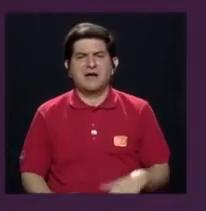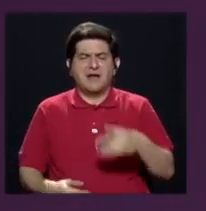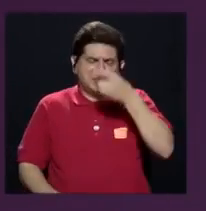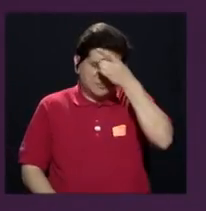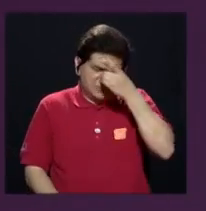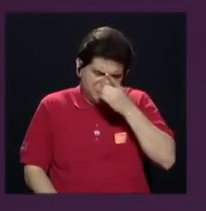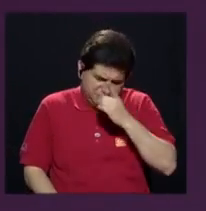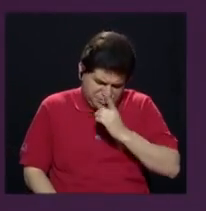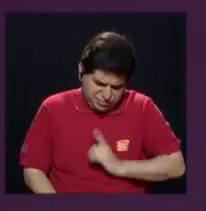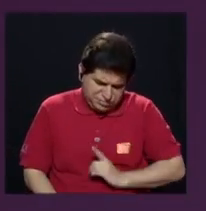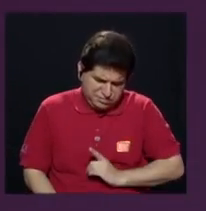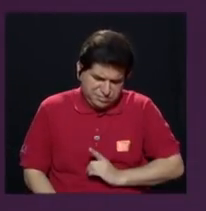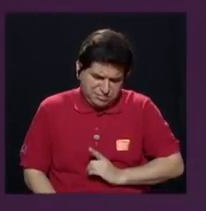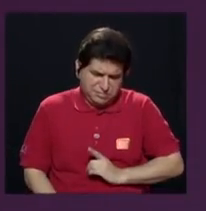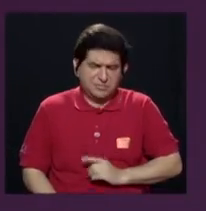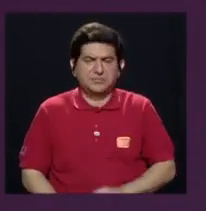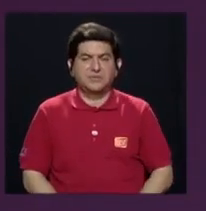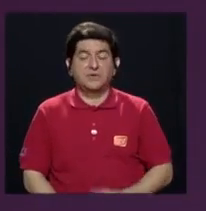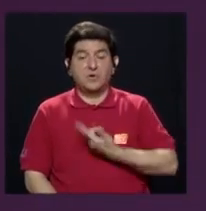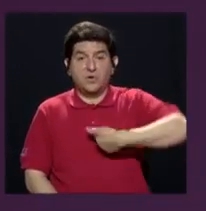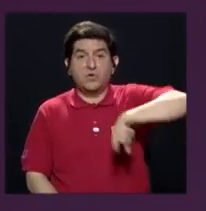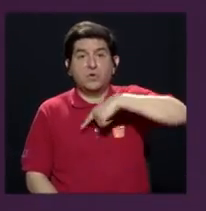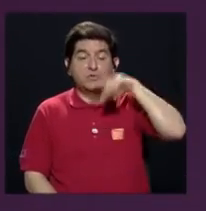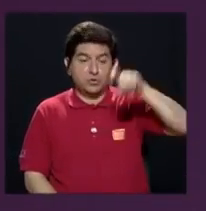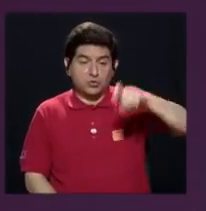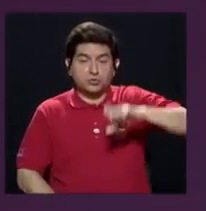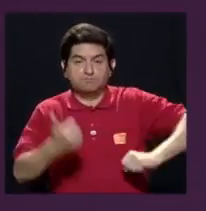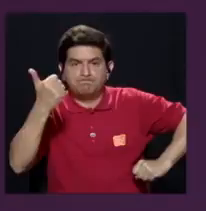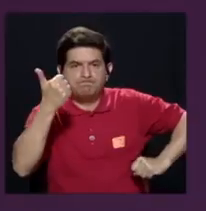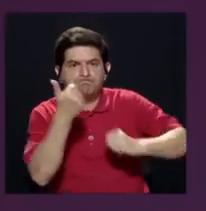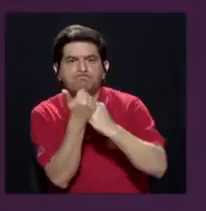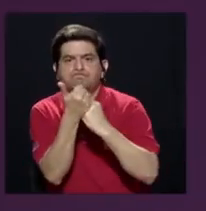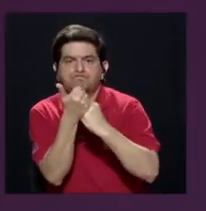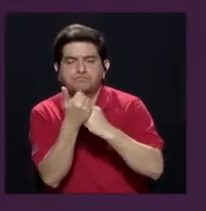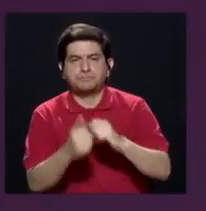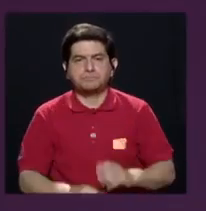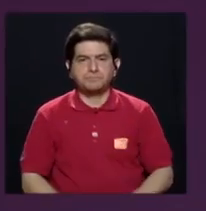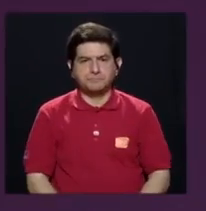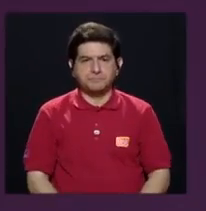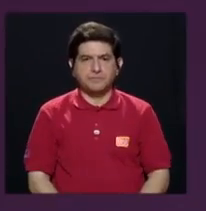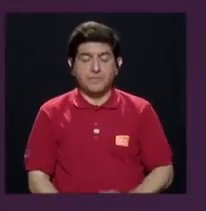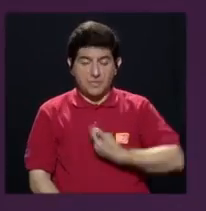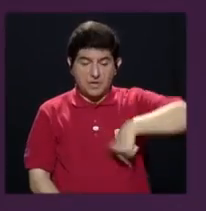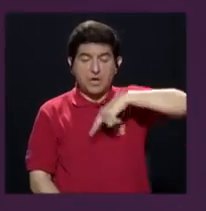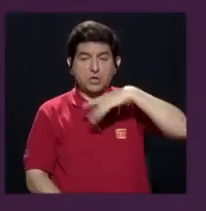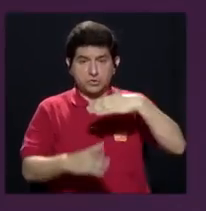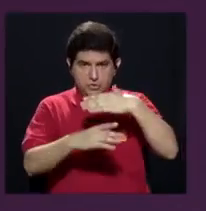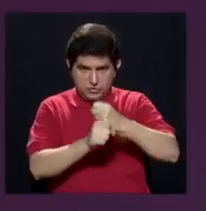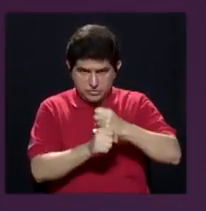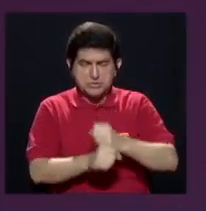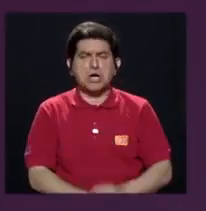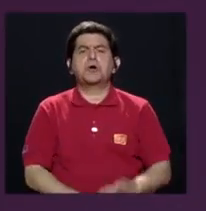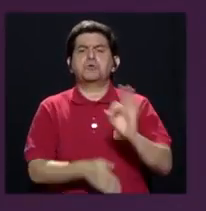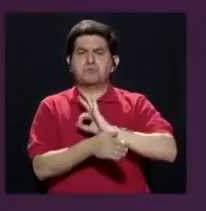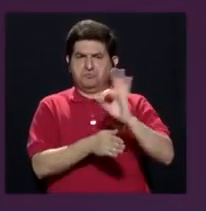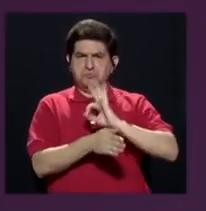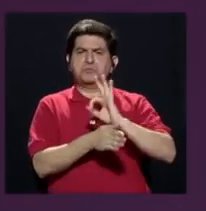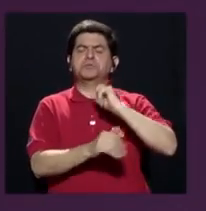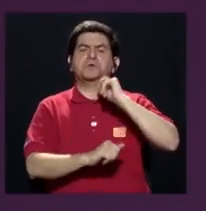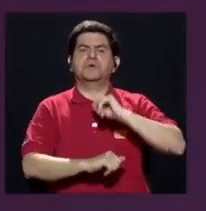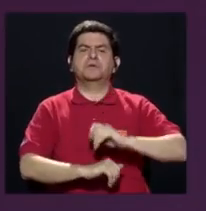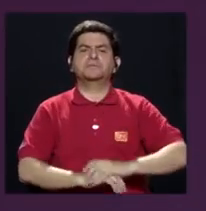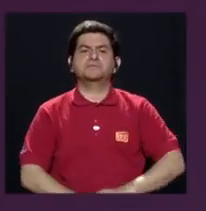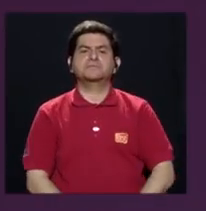depresión verdad Entonces hemos tenido que apoyar y lo y lo hemos hecho y nos ha funcionado yo creo